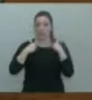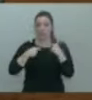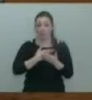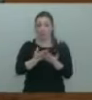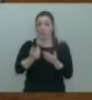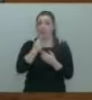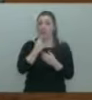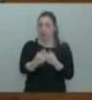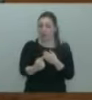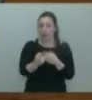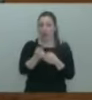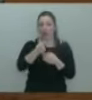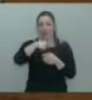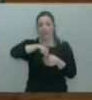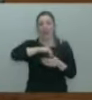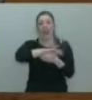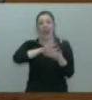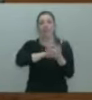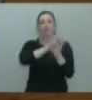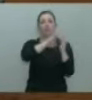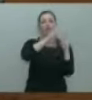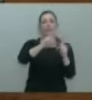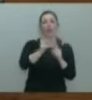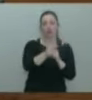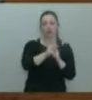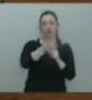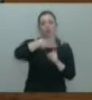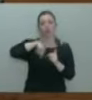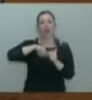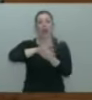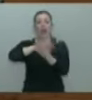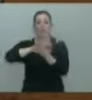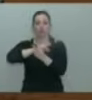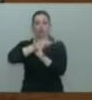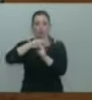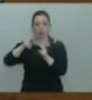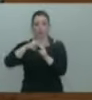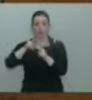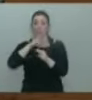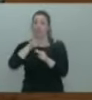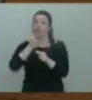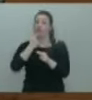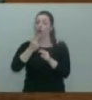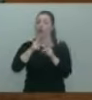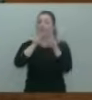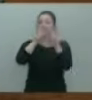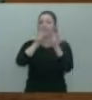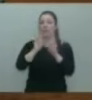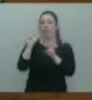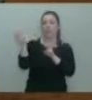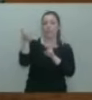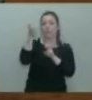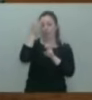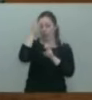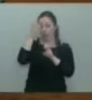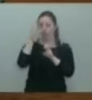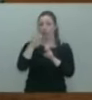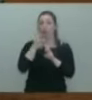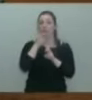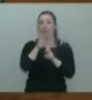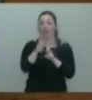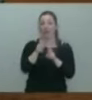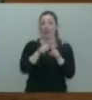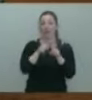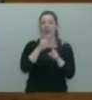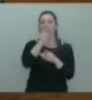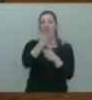no hablamos de contabilidad, hablamos de política. Y por eso yo voy a utilizar el término irregularidad, el término político. ¿Por qué?